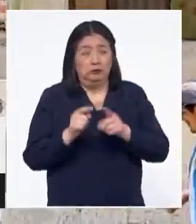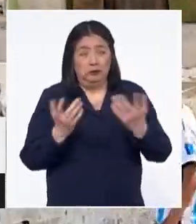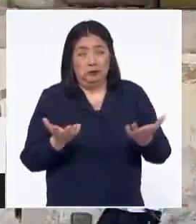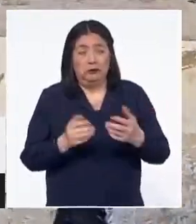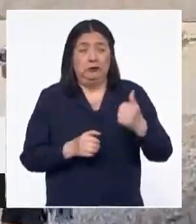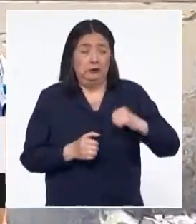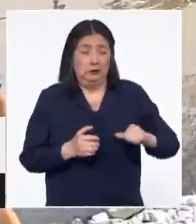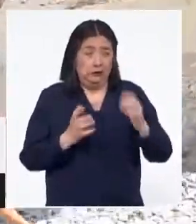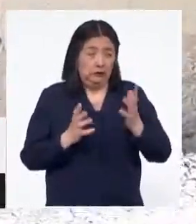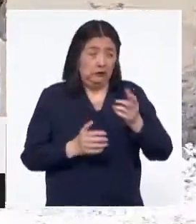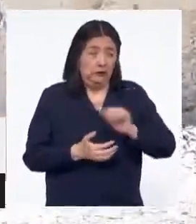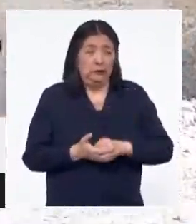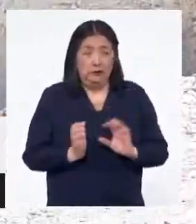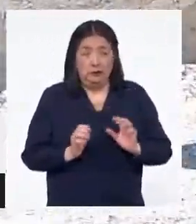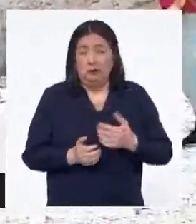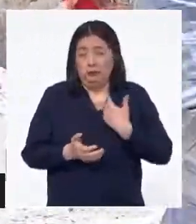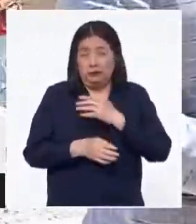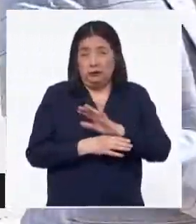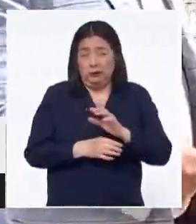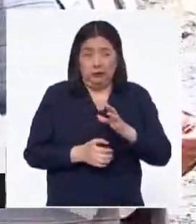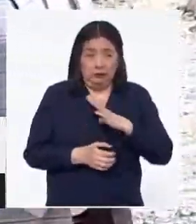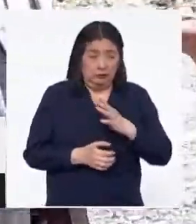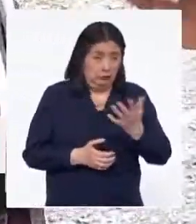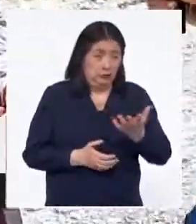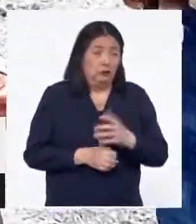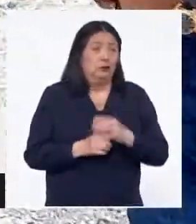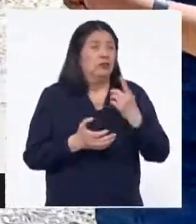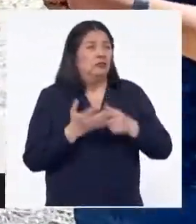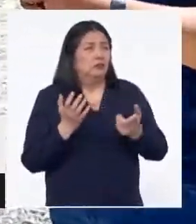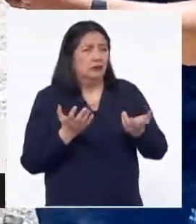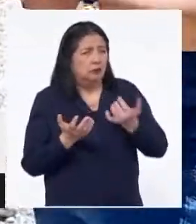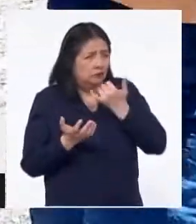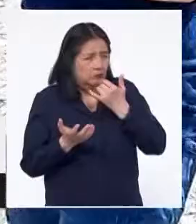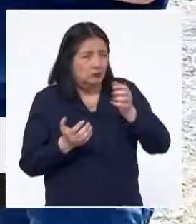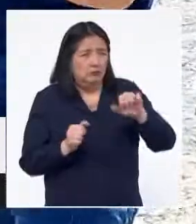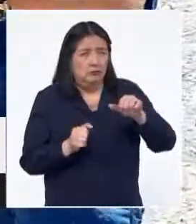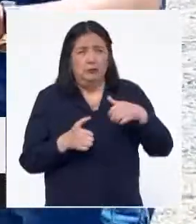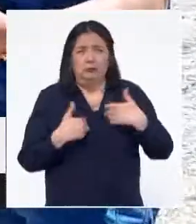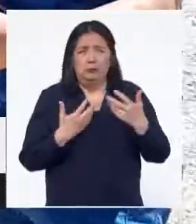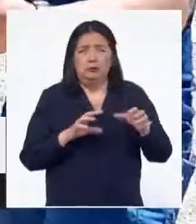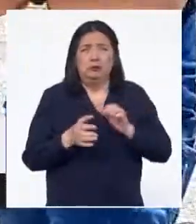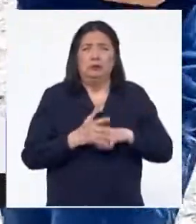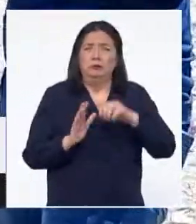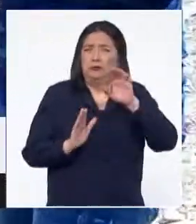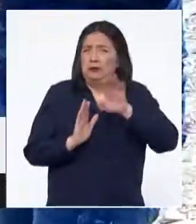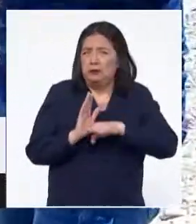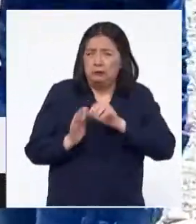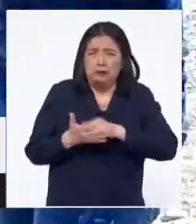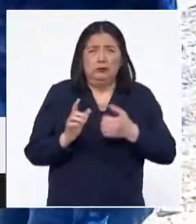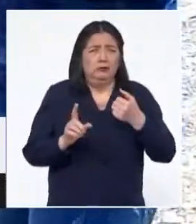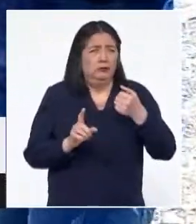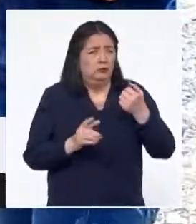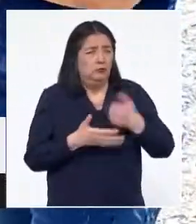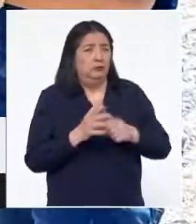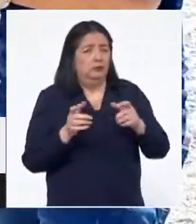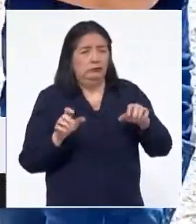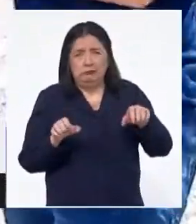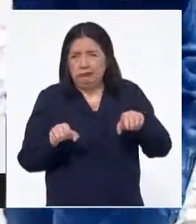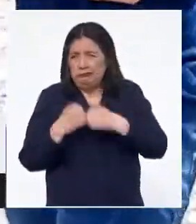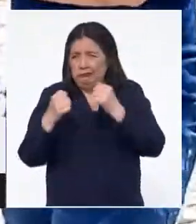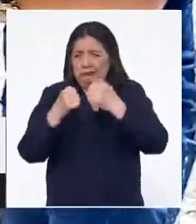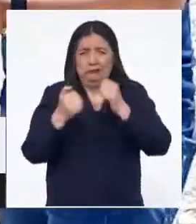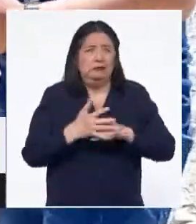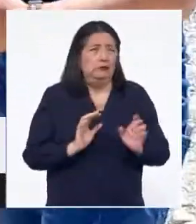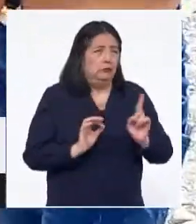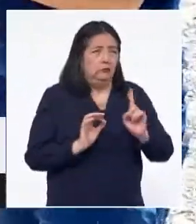con el alcalde Uraski. Alcalde, buenas tardes, bienvenido, estamos en vivo. ¿Qué es lo que se ha logrado para poder mitigar los impactos y no se pueda poner en riesgo a tantas familias